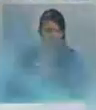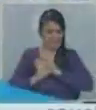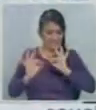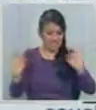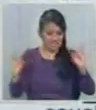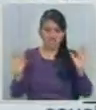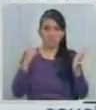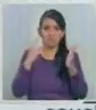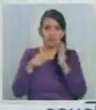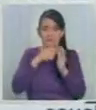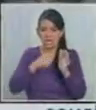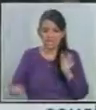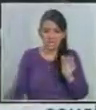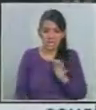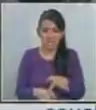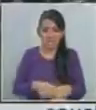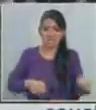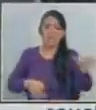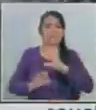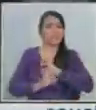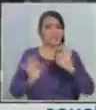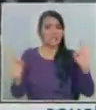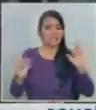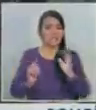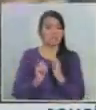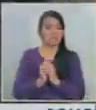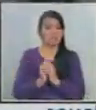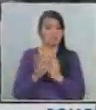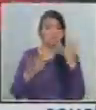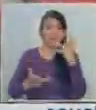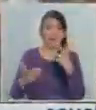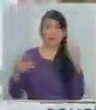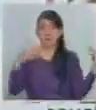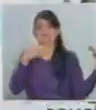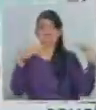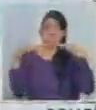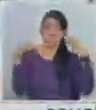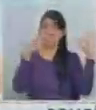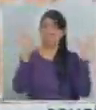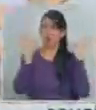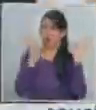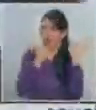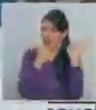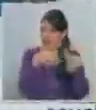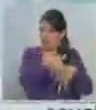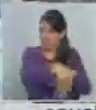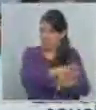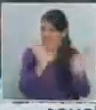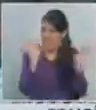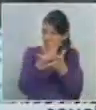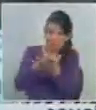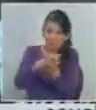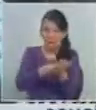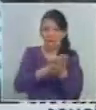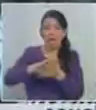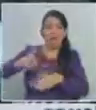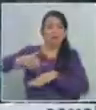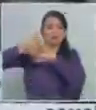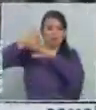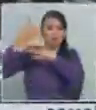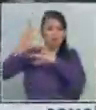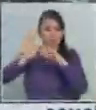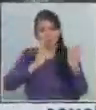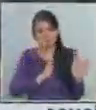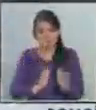público, como son gases o toletes. Ante la posibilidad de enfrentamientos o provocaciones por parte de los manifestantes, las autoridades tomaron